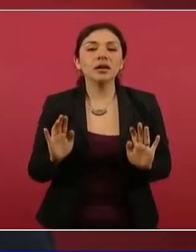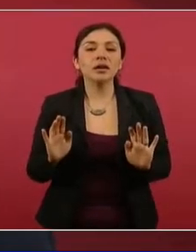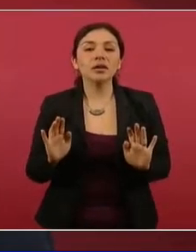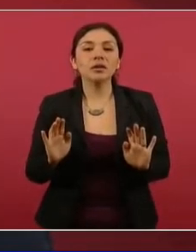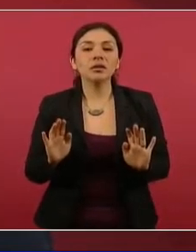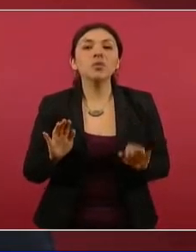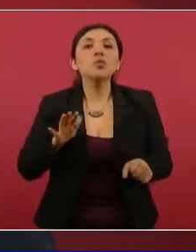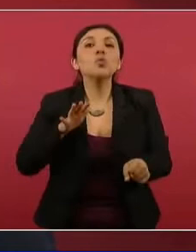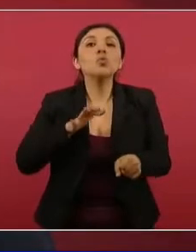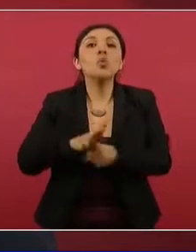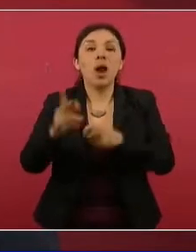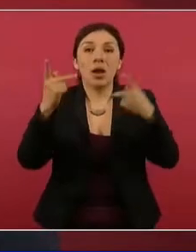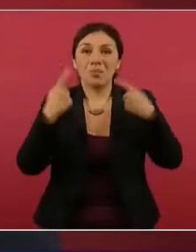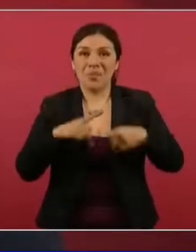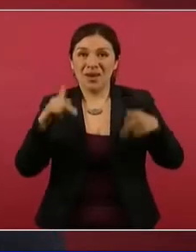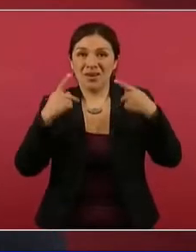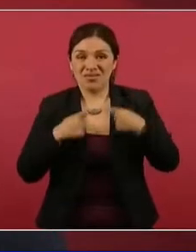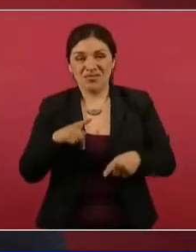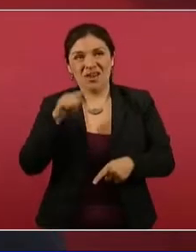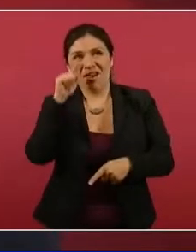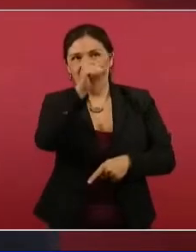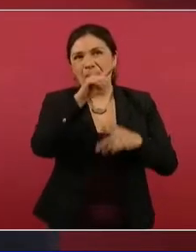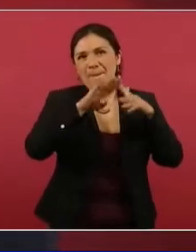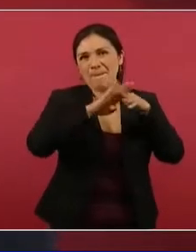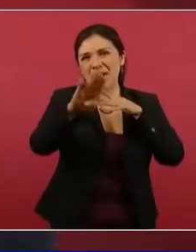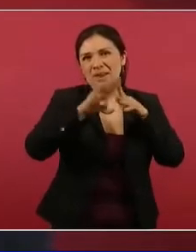qué paisano mexicano